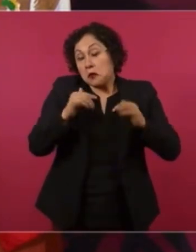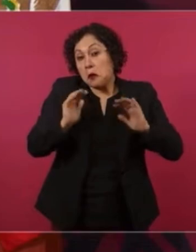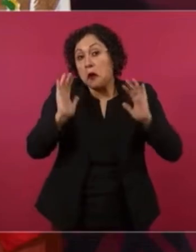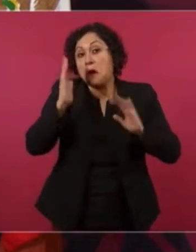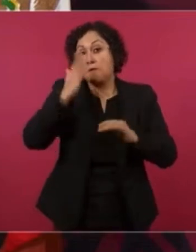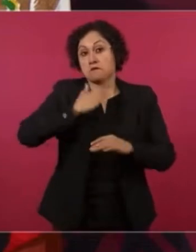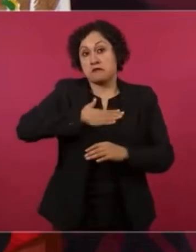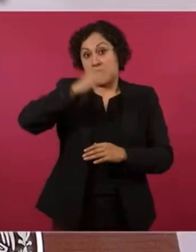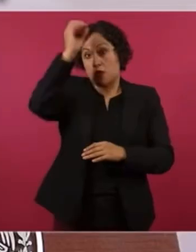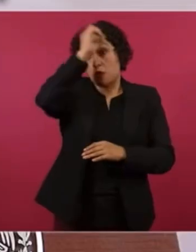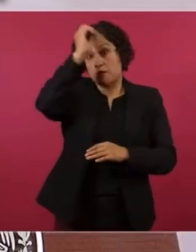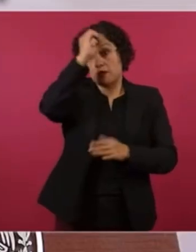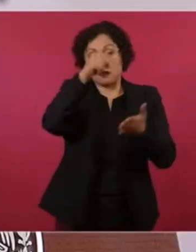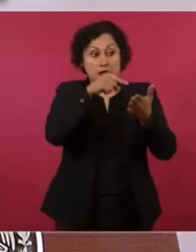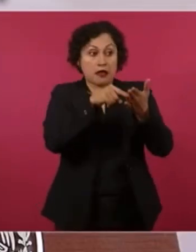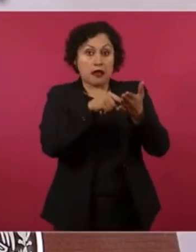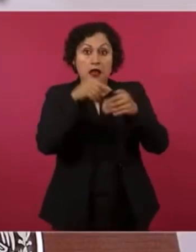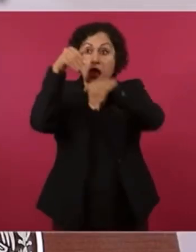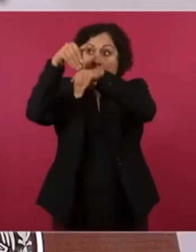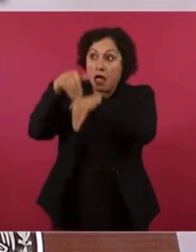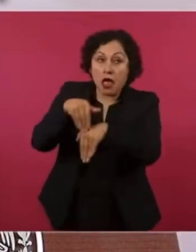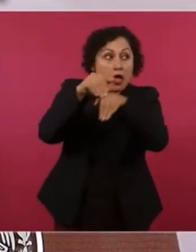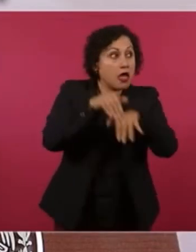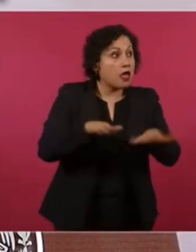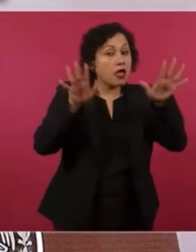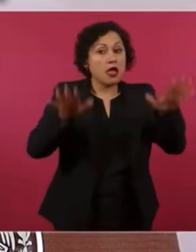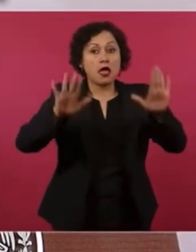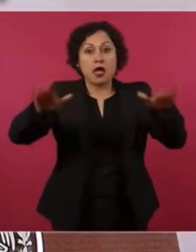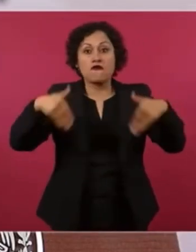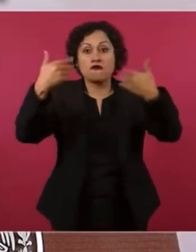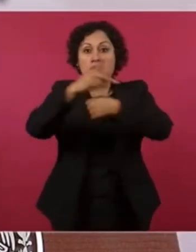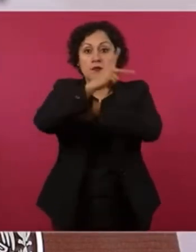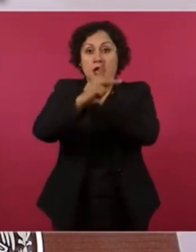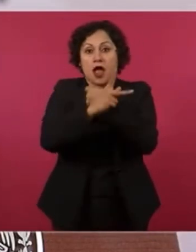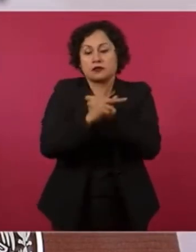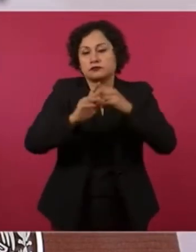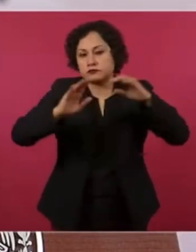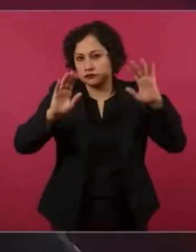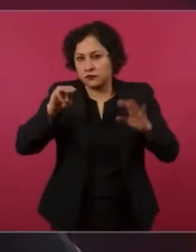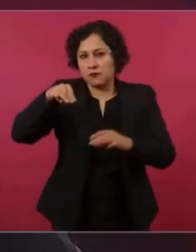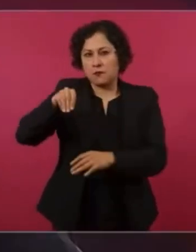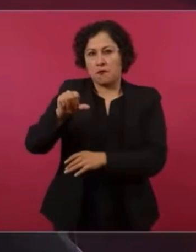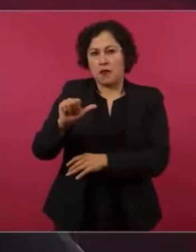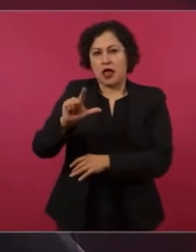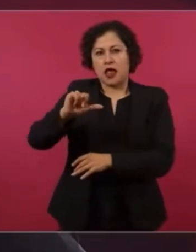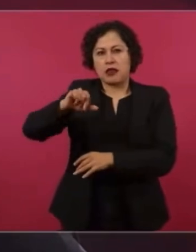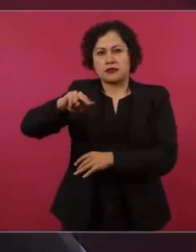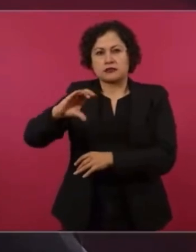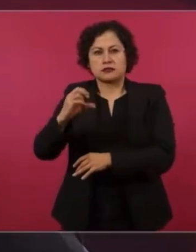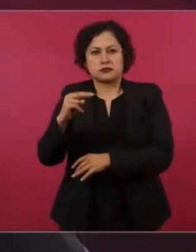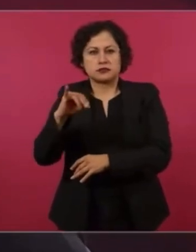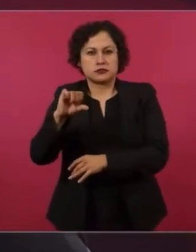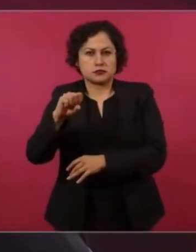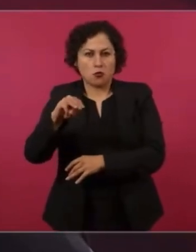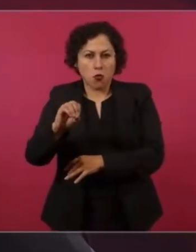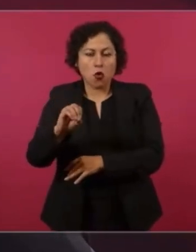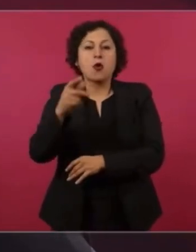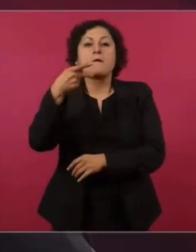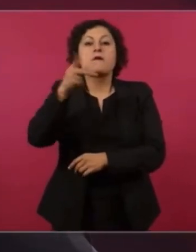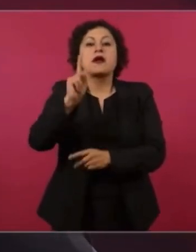lo hay, no, es el esfuerzo por proteger intereses